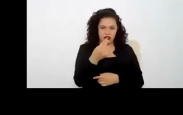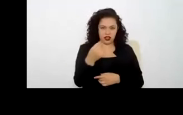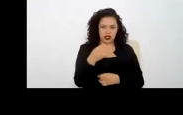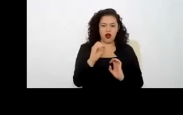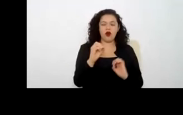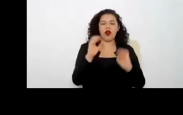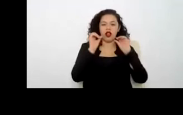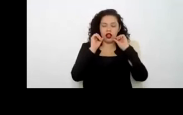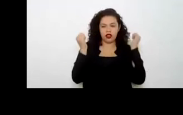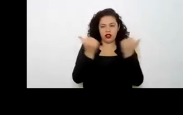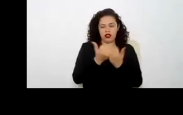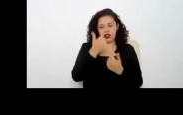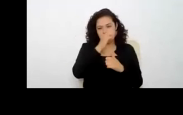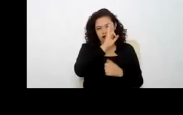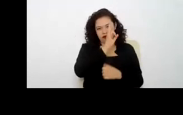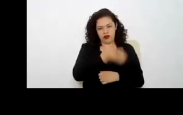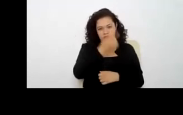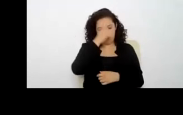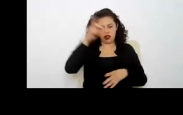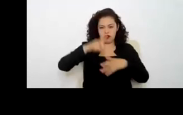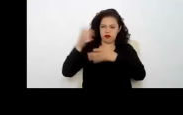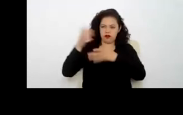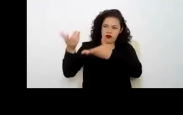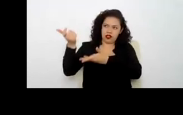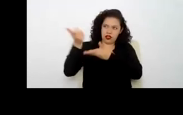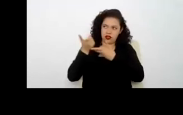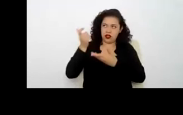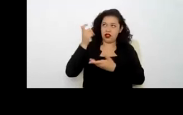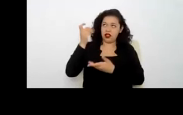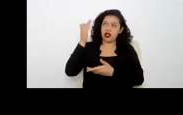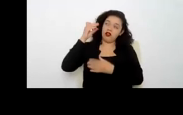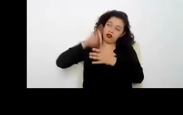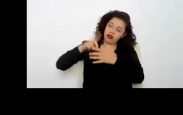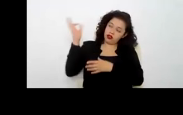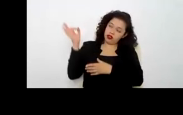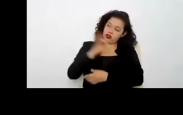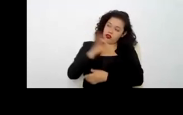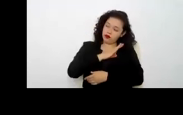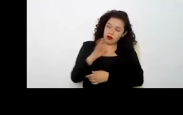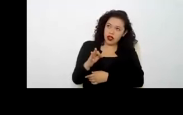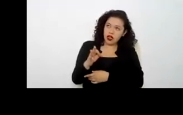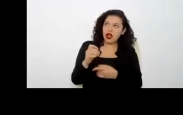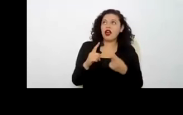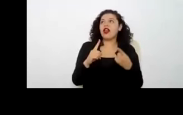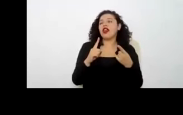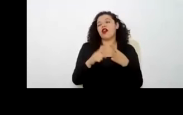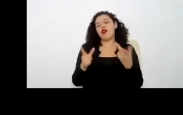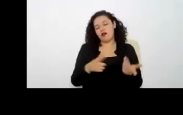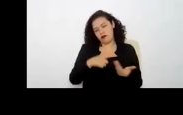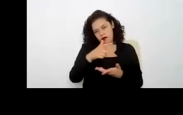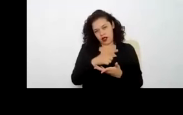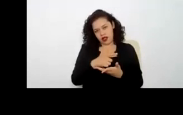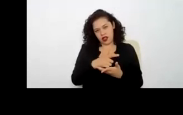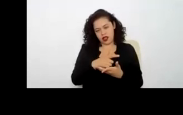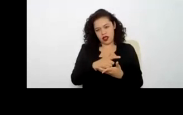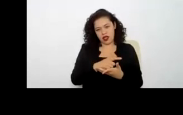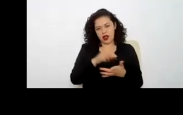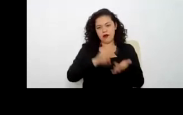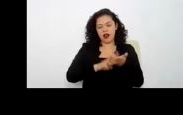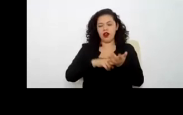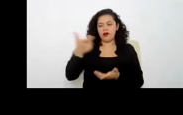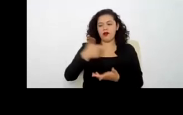obtener la autorización para ser donataria autorizada, para generar contratos laborales, demás, todo eso nosotros les podemos